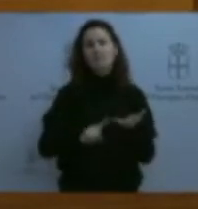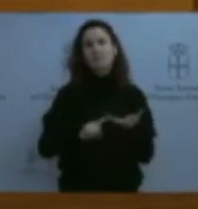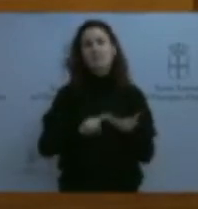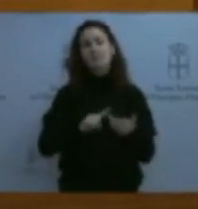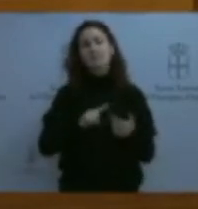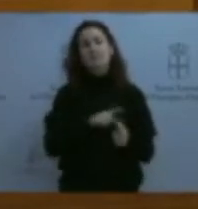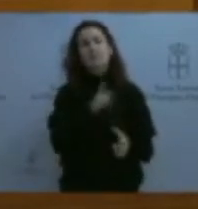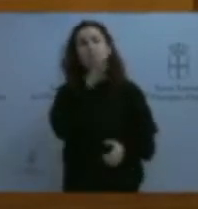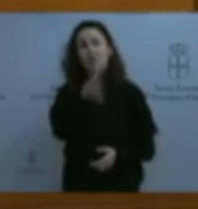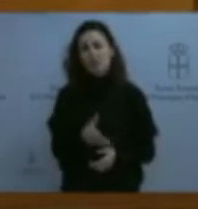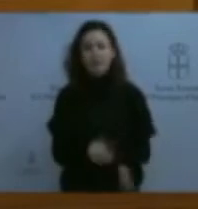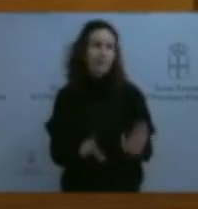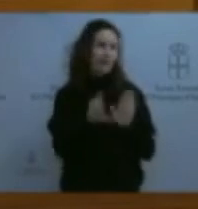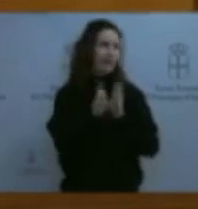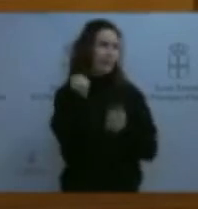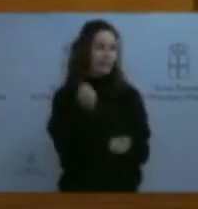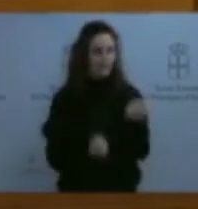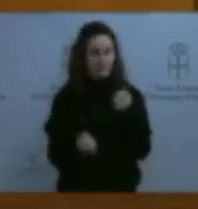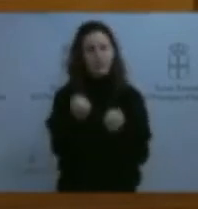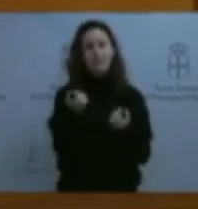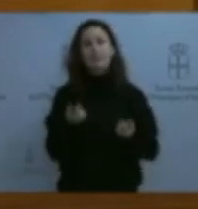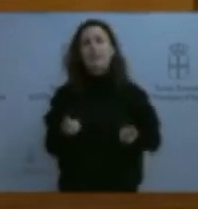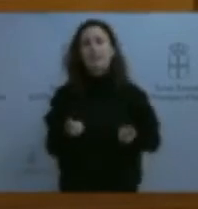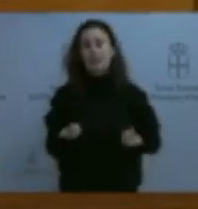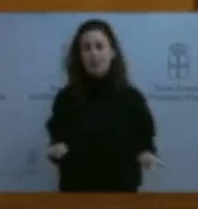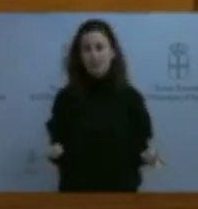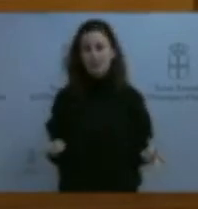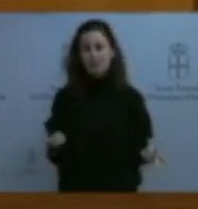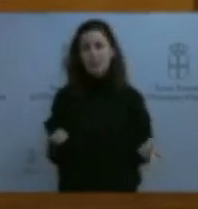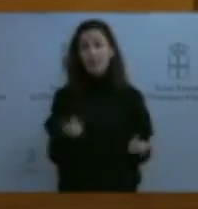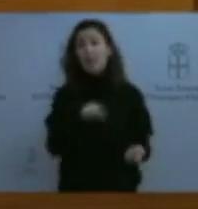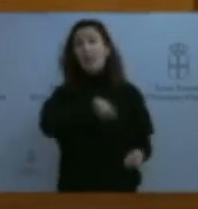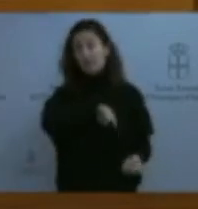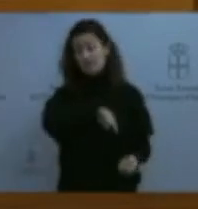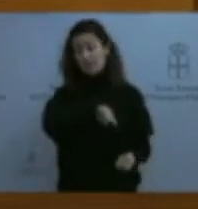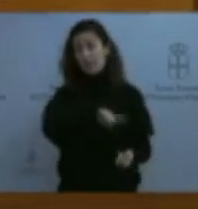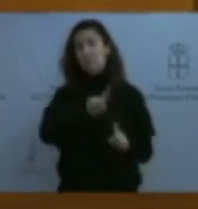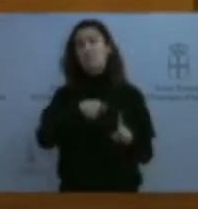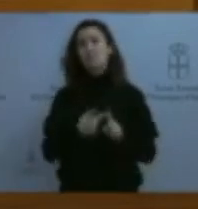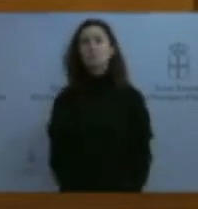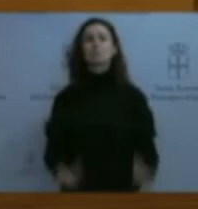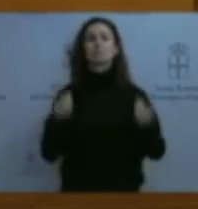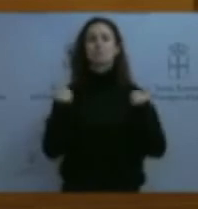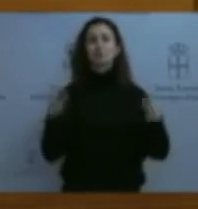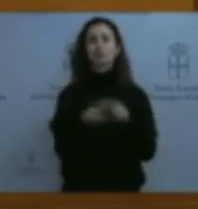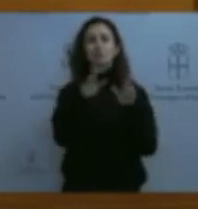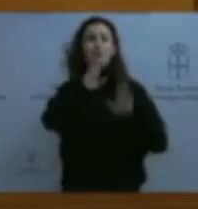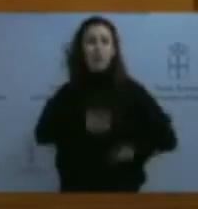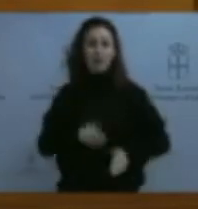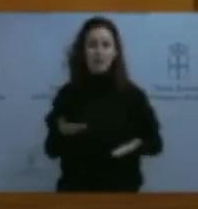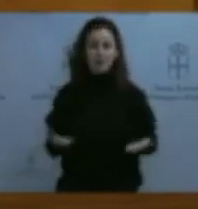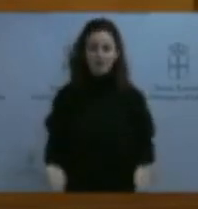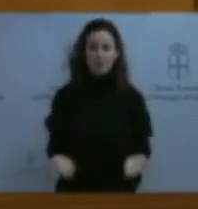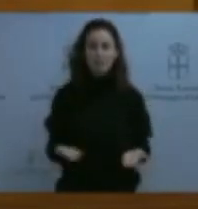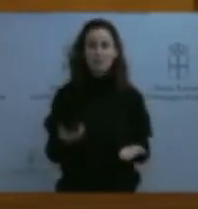legales, son razones económicas, son razones financieras, son razones éticas y son razones de responsabilidad social y de